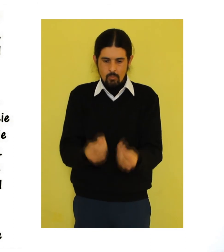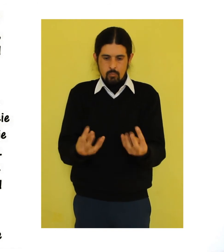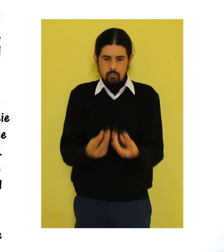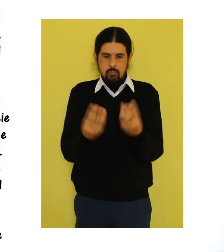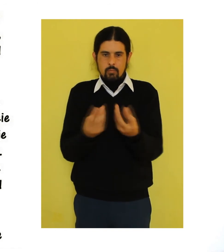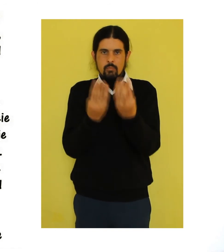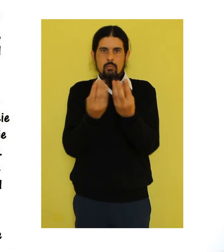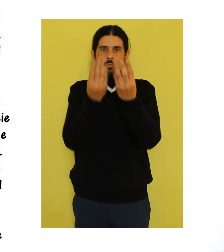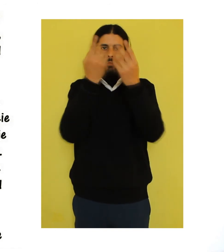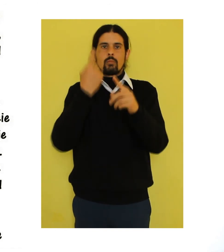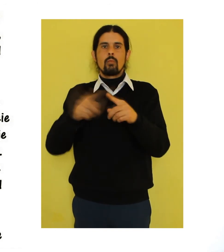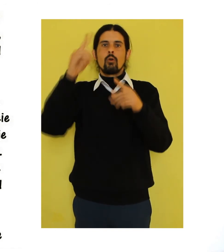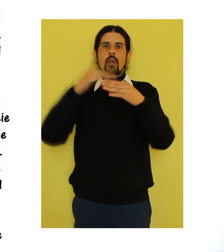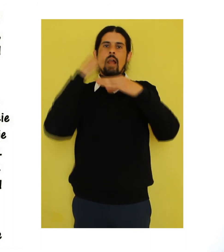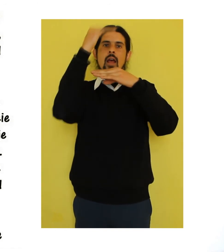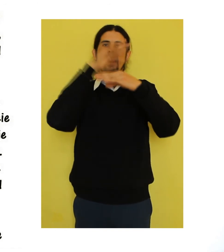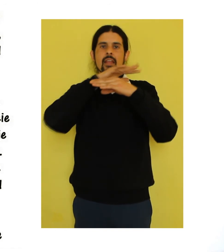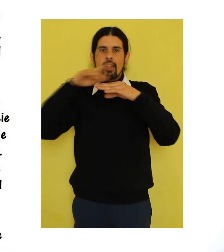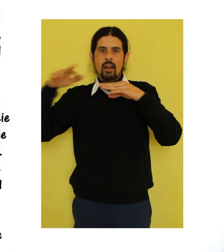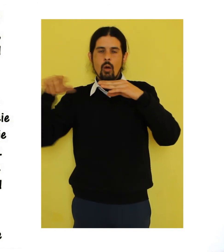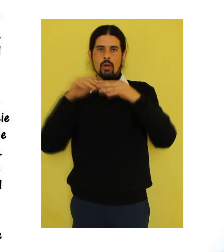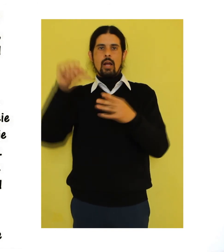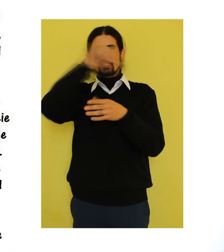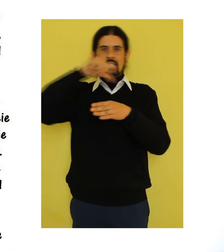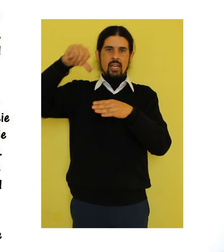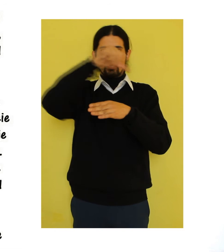se deposita poco a poco en el fondo del vaso y puede